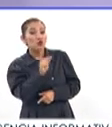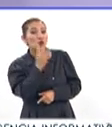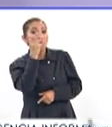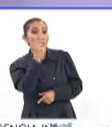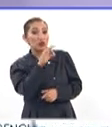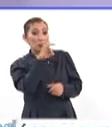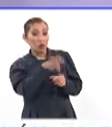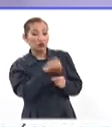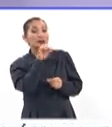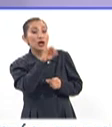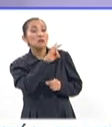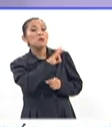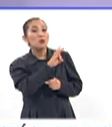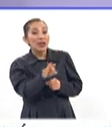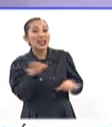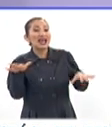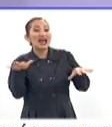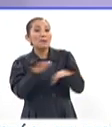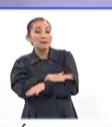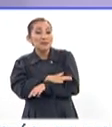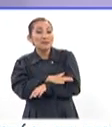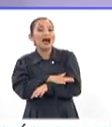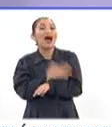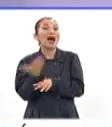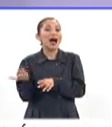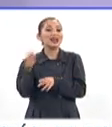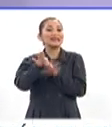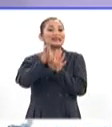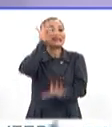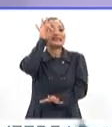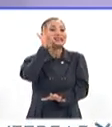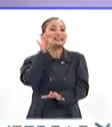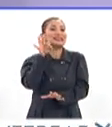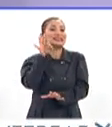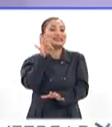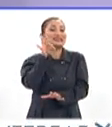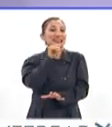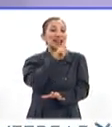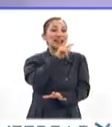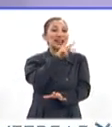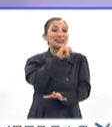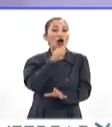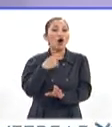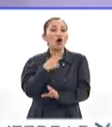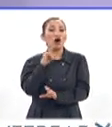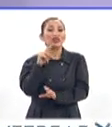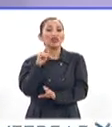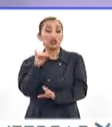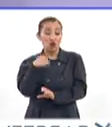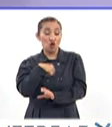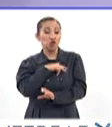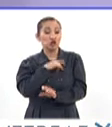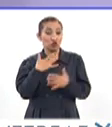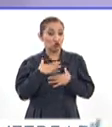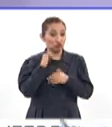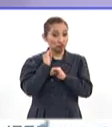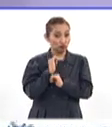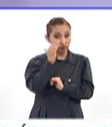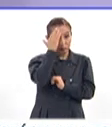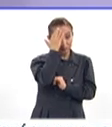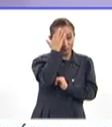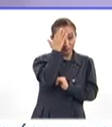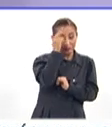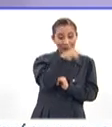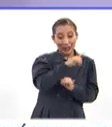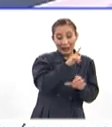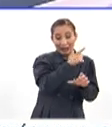1.4 sí pudo haber revertido una elección muy cerrada a nivel de alcaldía o de un distrito. Entonces es importante nosotros como autoridades nacional